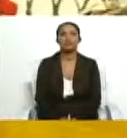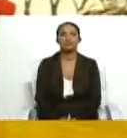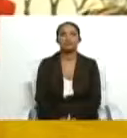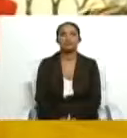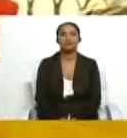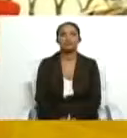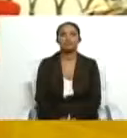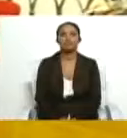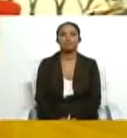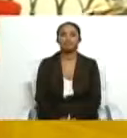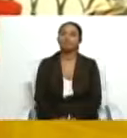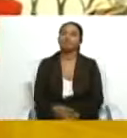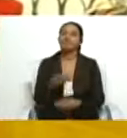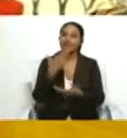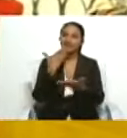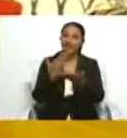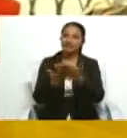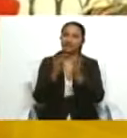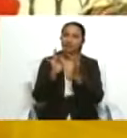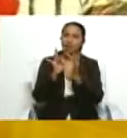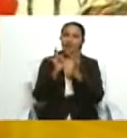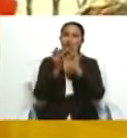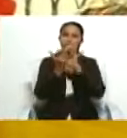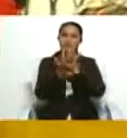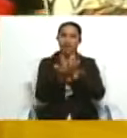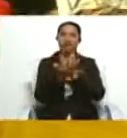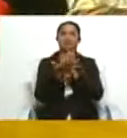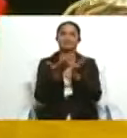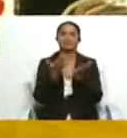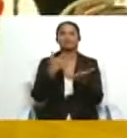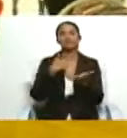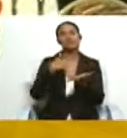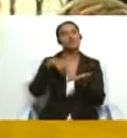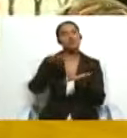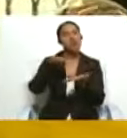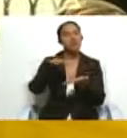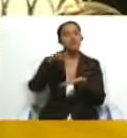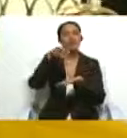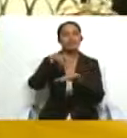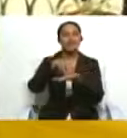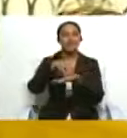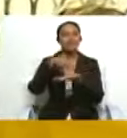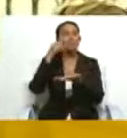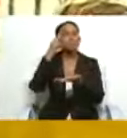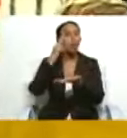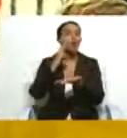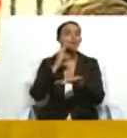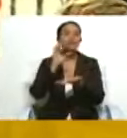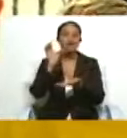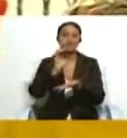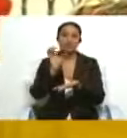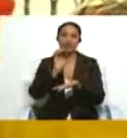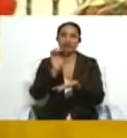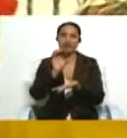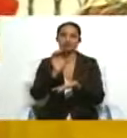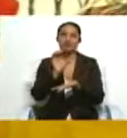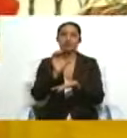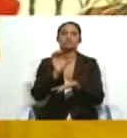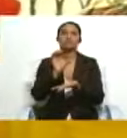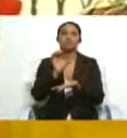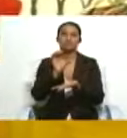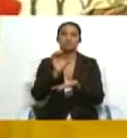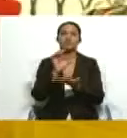Equipo de Venezolana de Televisión continúa desplegado en el casco central de Caracas. La cobertura del día de hoy pues refiere a lo que